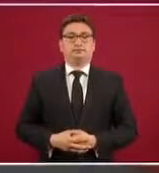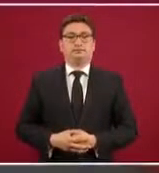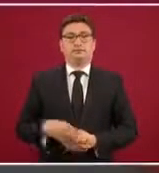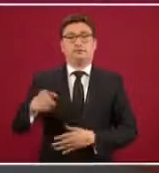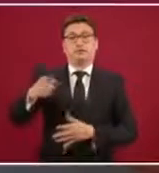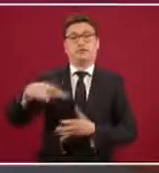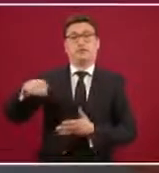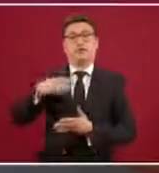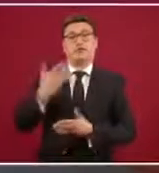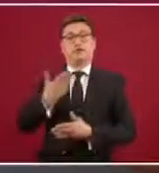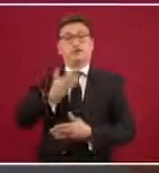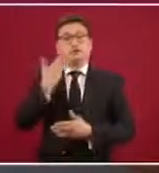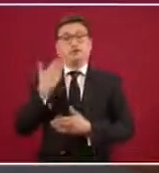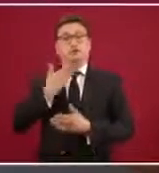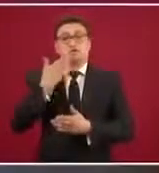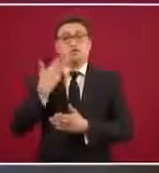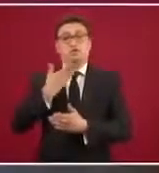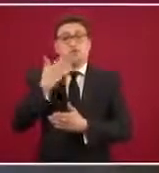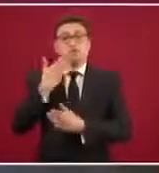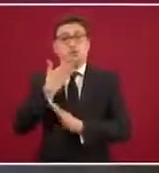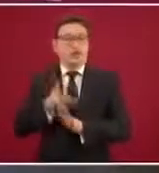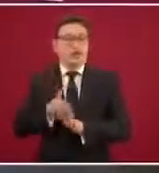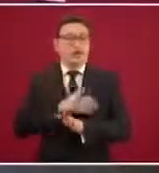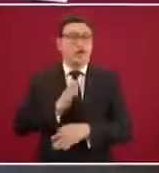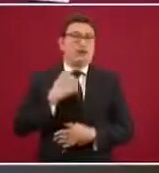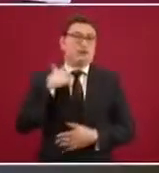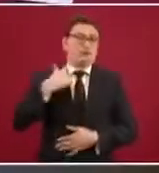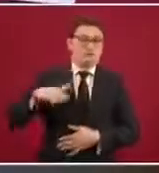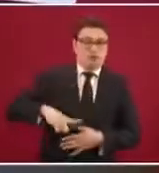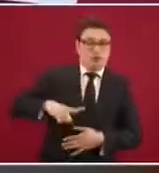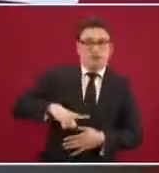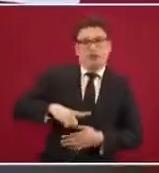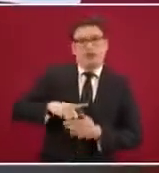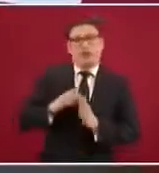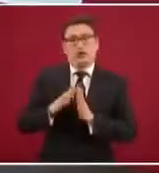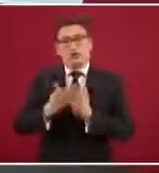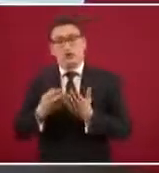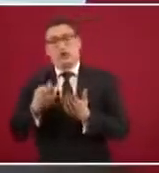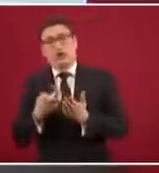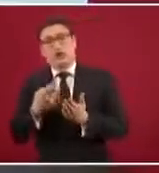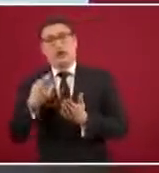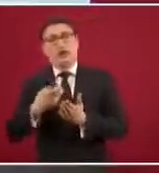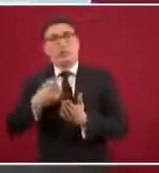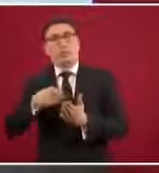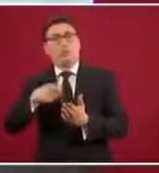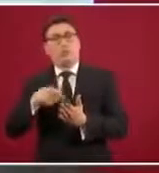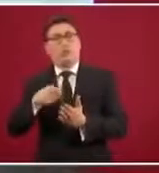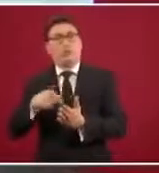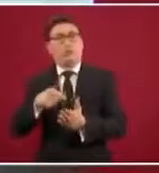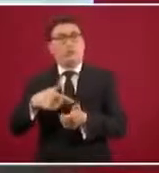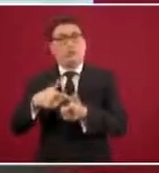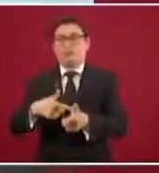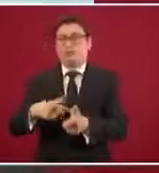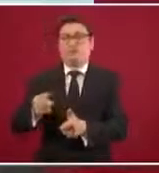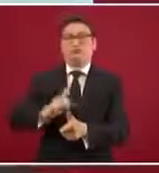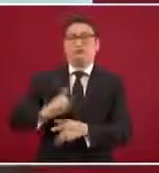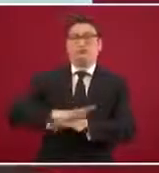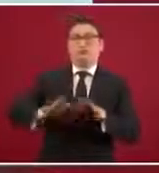quieren las recetas del periodo neoliberal y esas ya dijimos que no se van a aplicar,